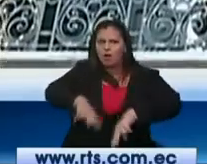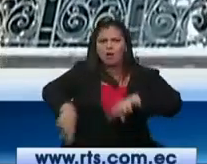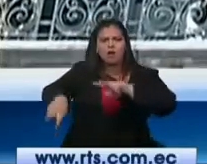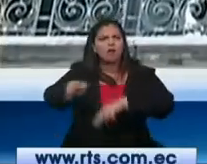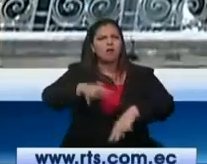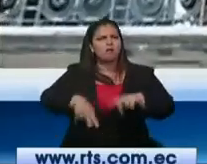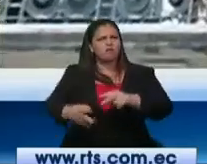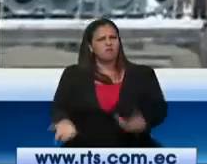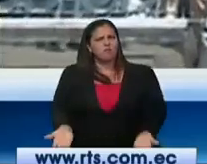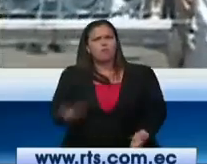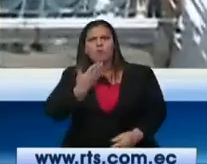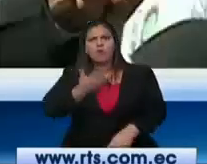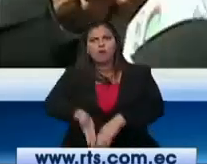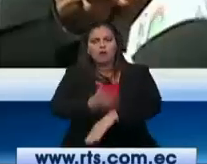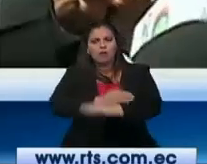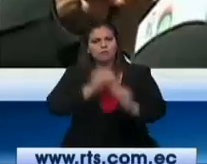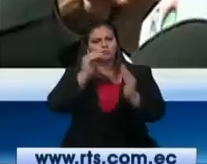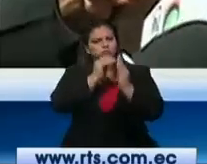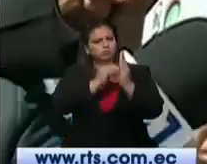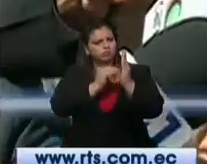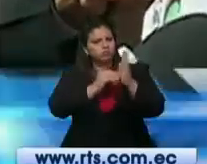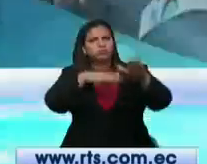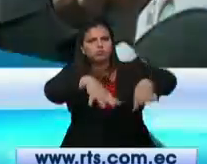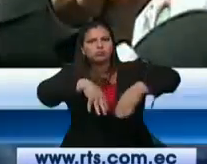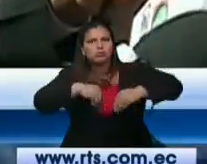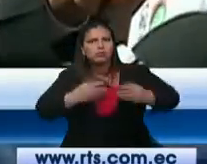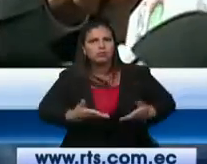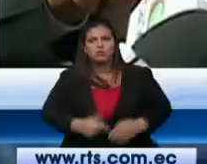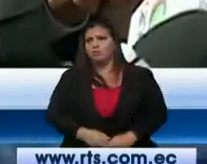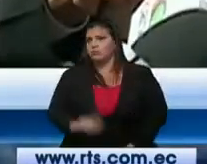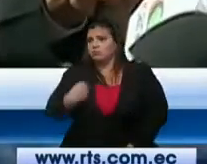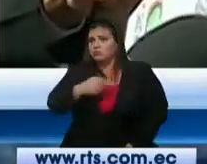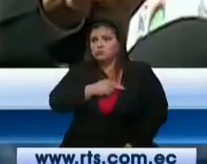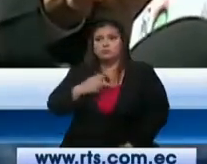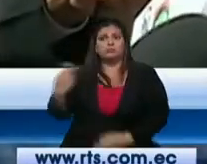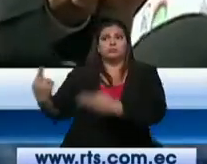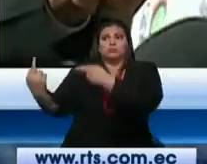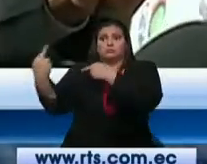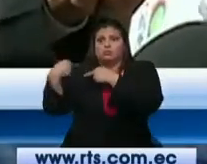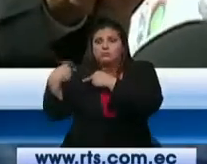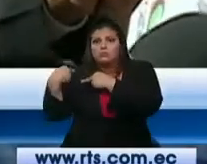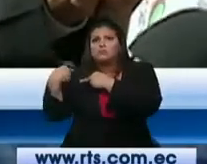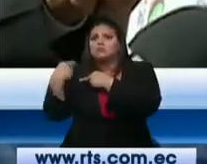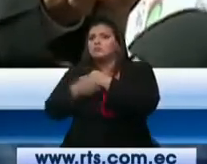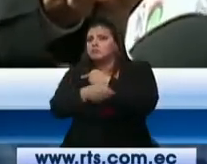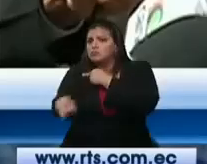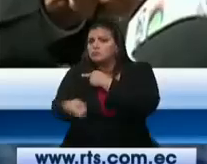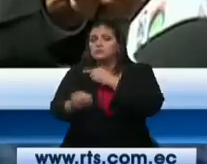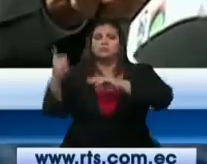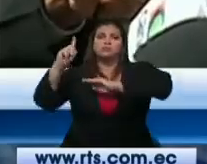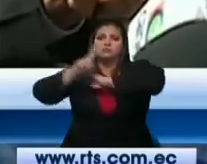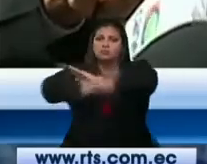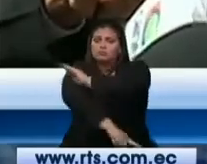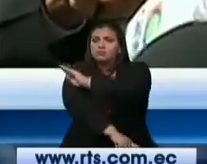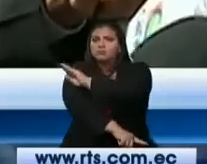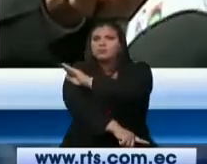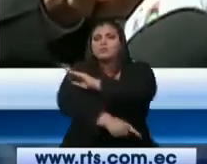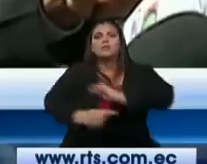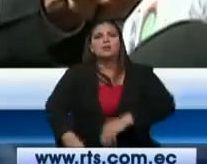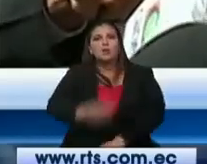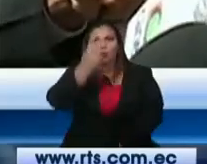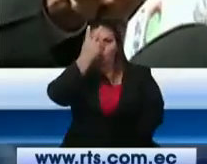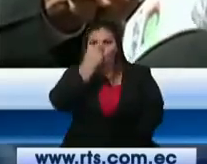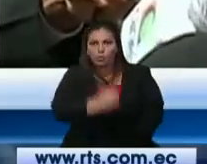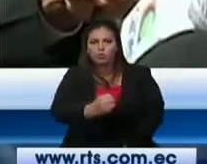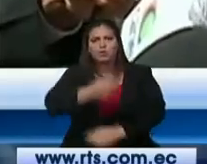venían operando fuera de las normas. Hemos cumplido nuestra obligación de cerrar, de sancionar a establecimientos que